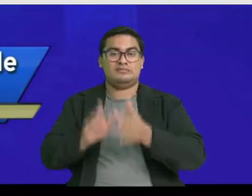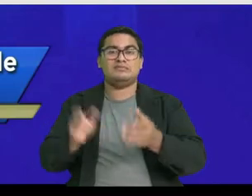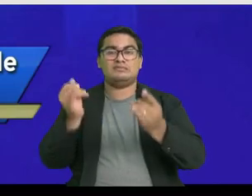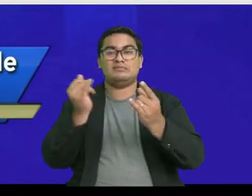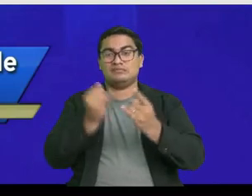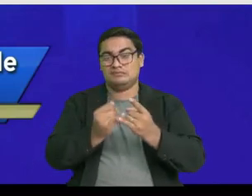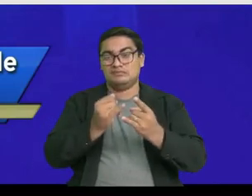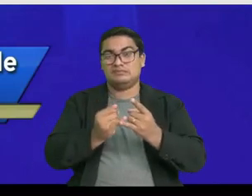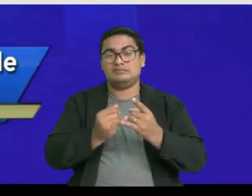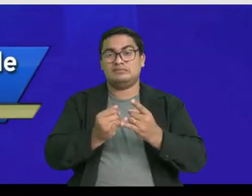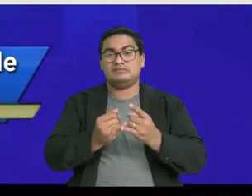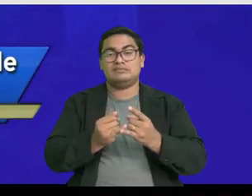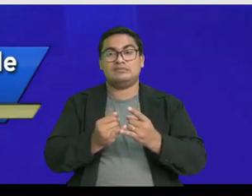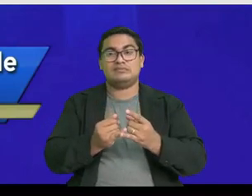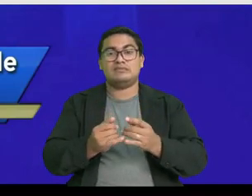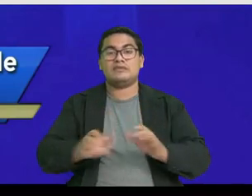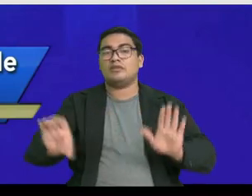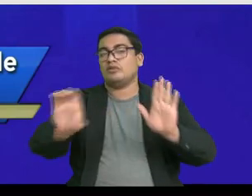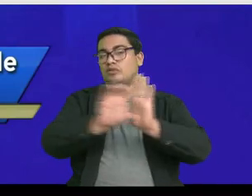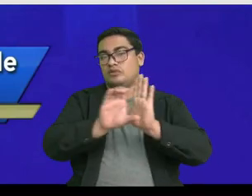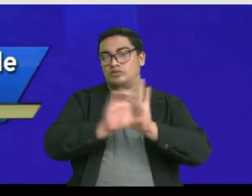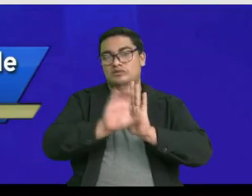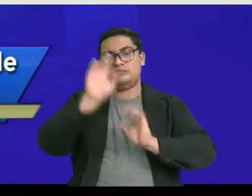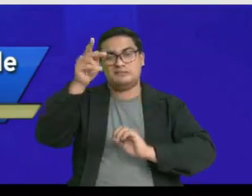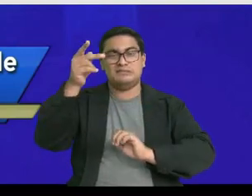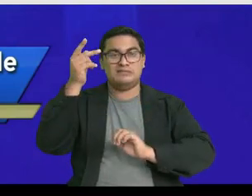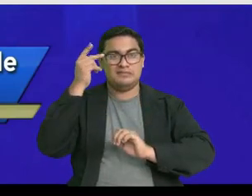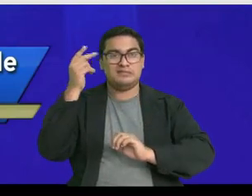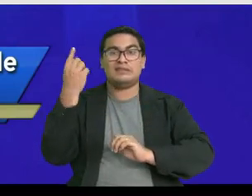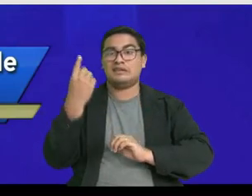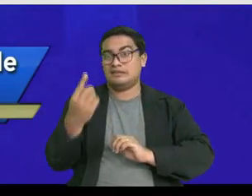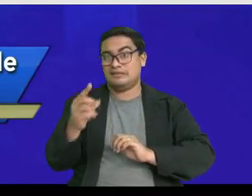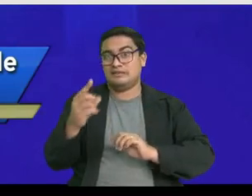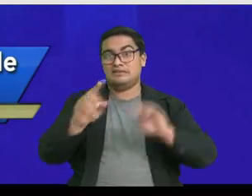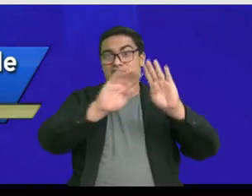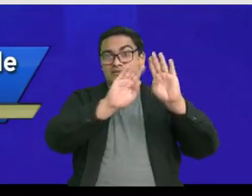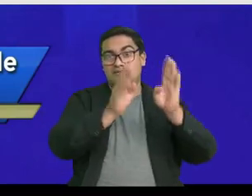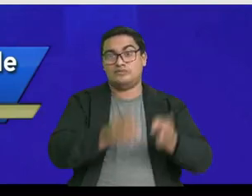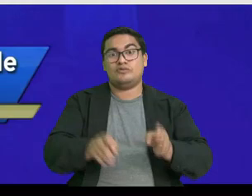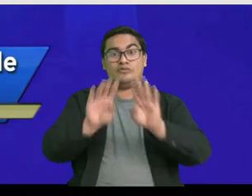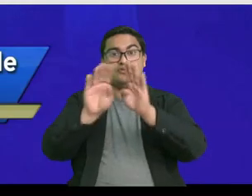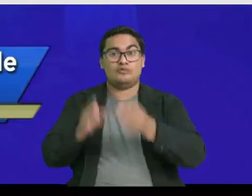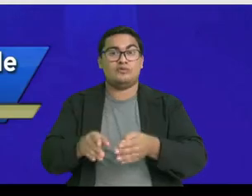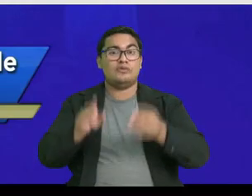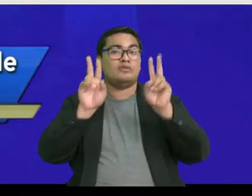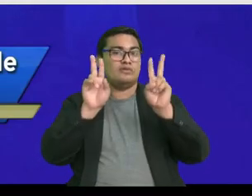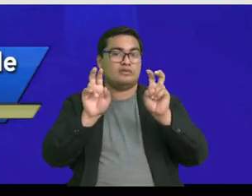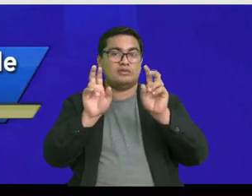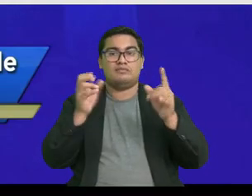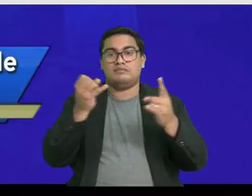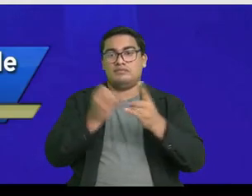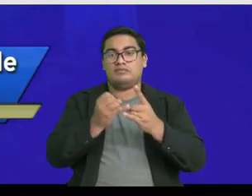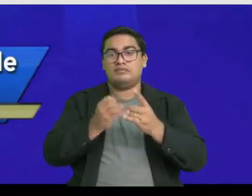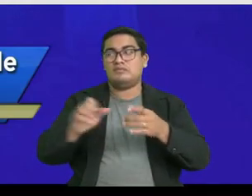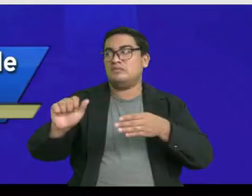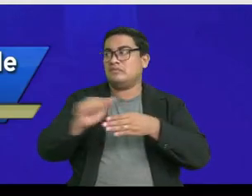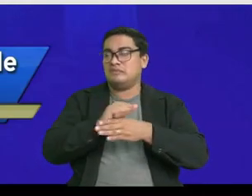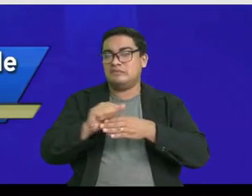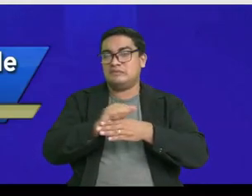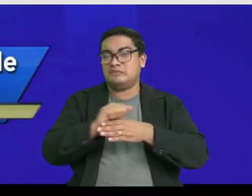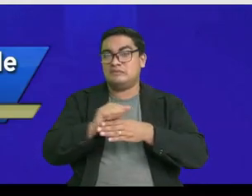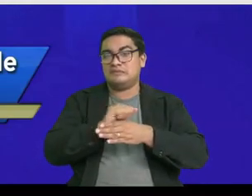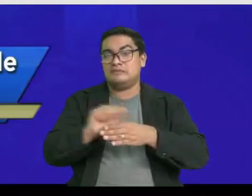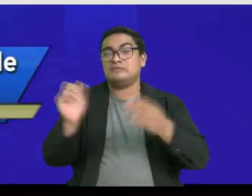quedan también constitucionalizados. Entonces nuestros derechos en materia de equidad de género, de práctica,